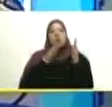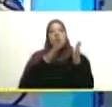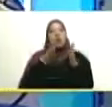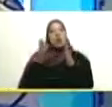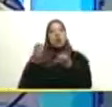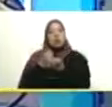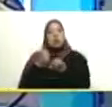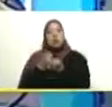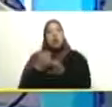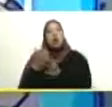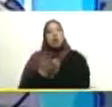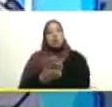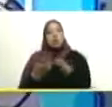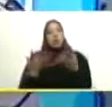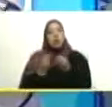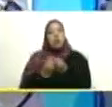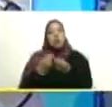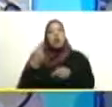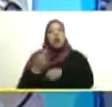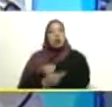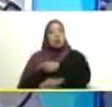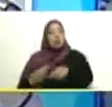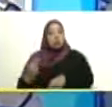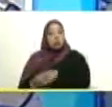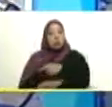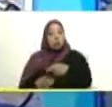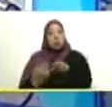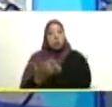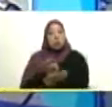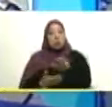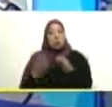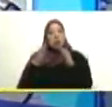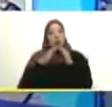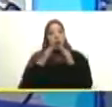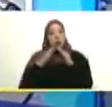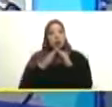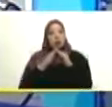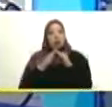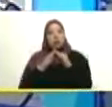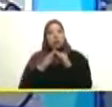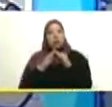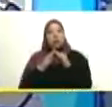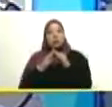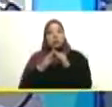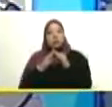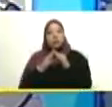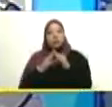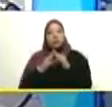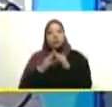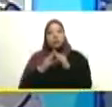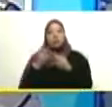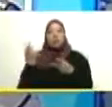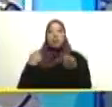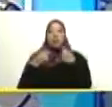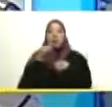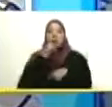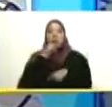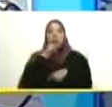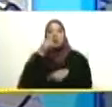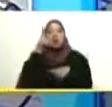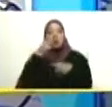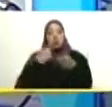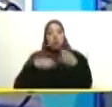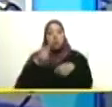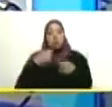para resolver junto al gobierno revolucionario el problema de la vivienda. Le llevamos los materiales al sitio, hay poca